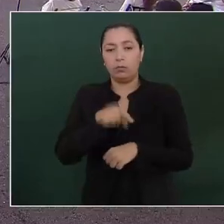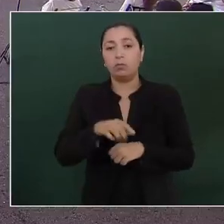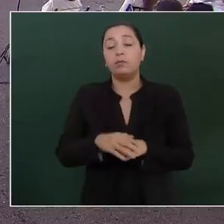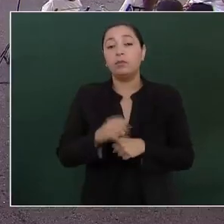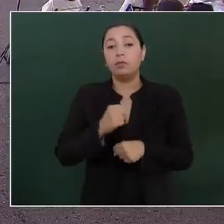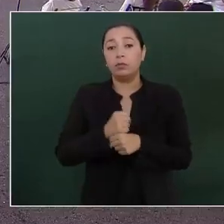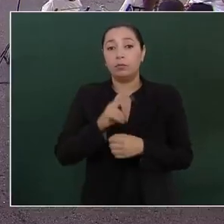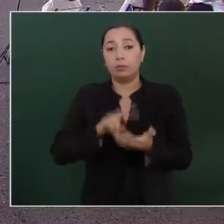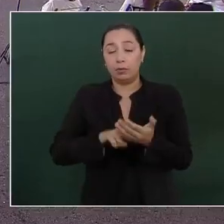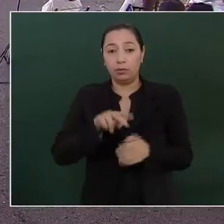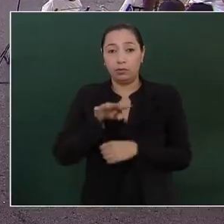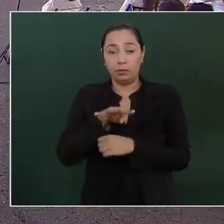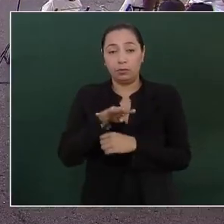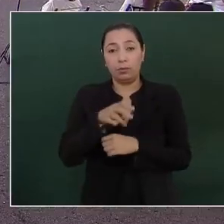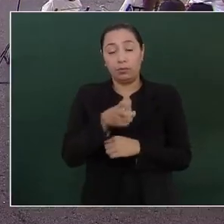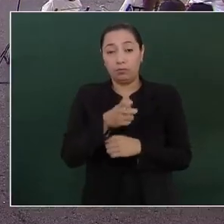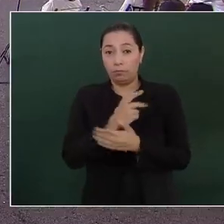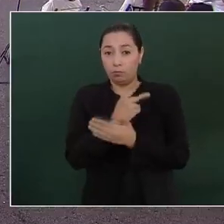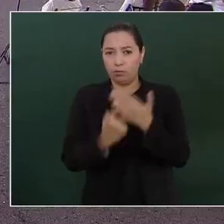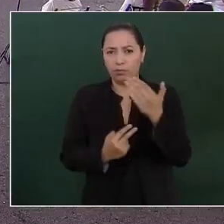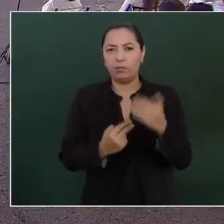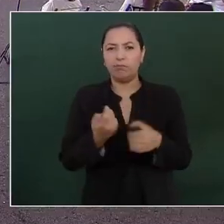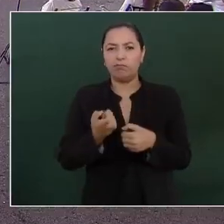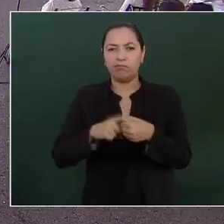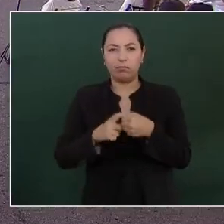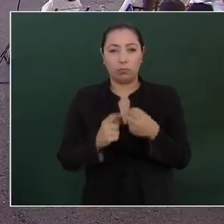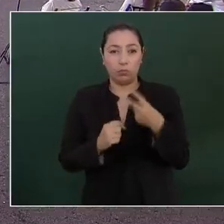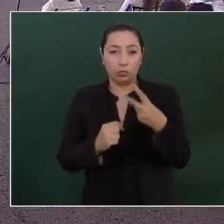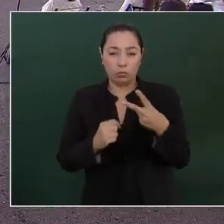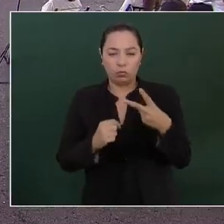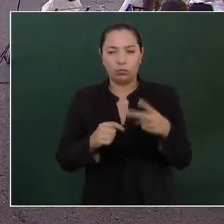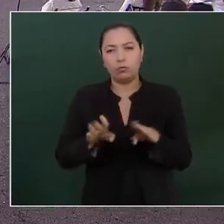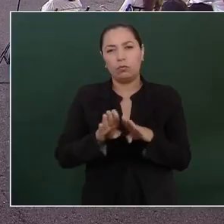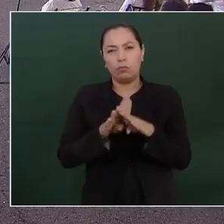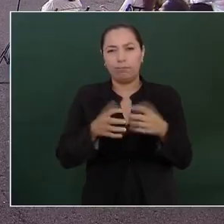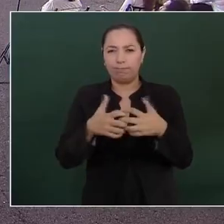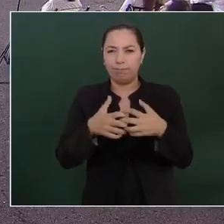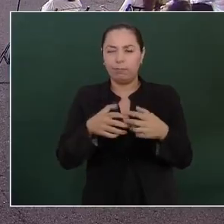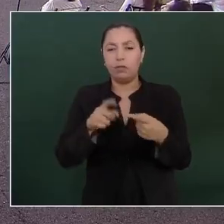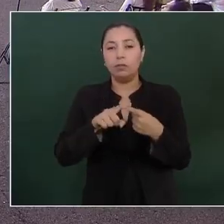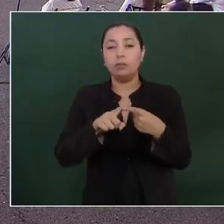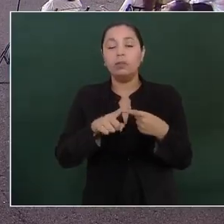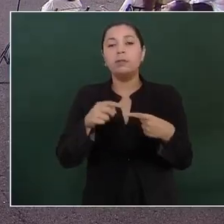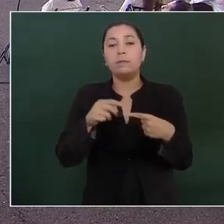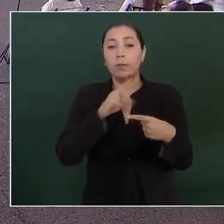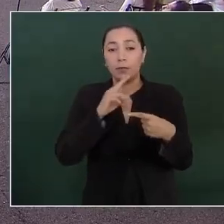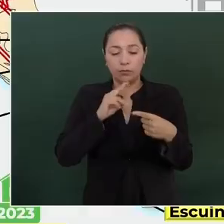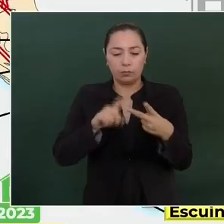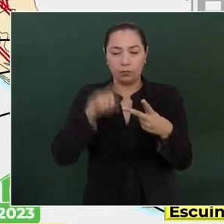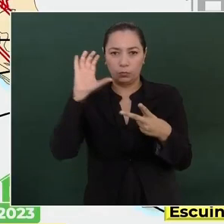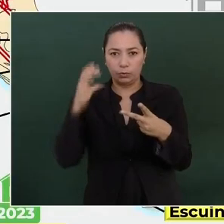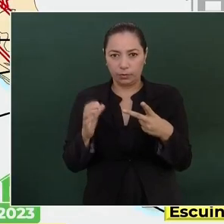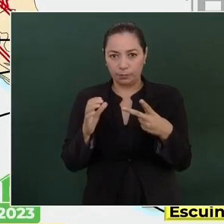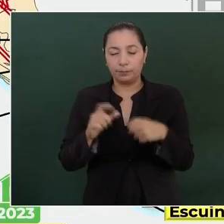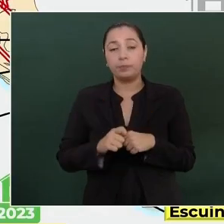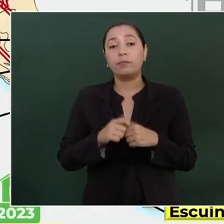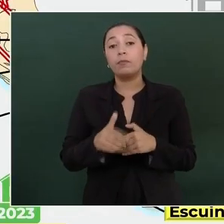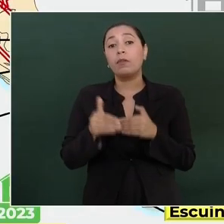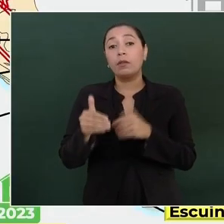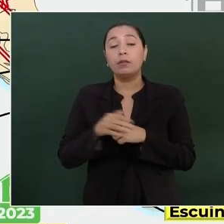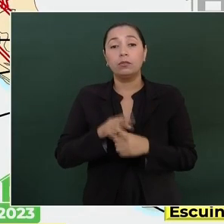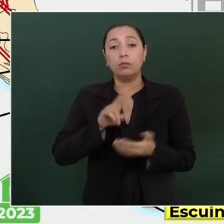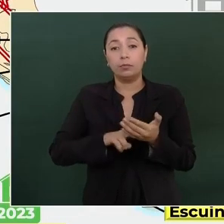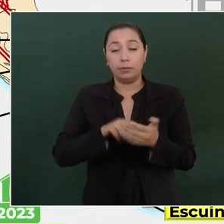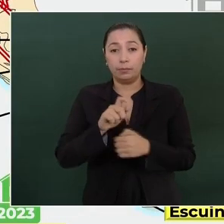2019 el programa incluyó dos compañías, construcción de dos compañías, Navolato y Culiacán. En el